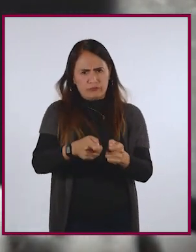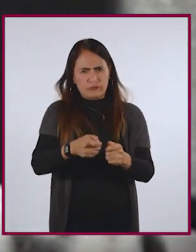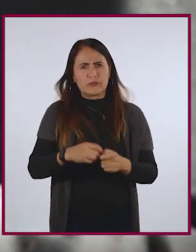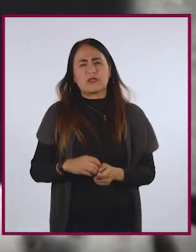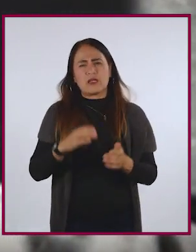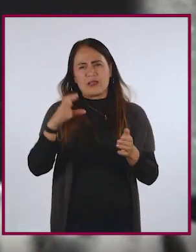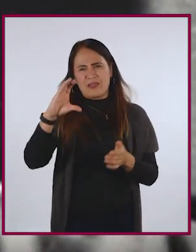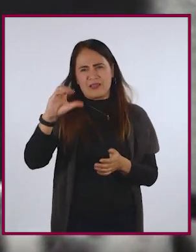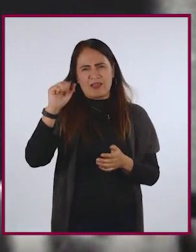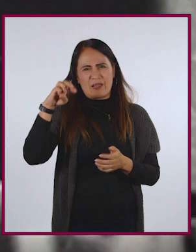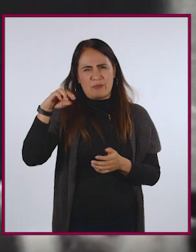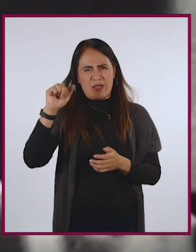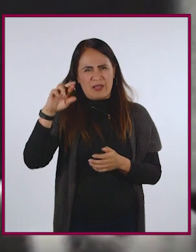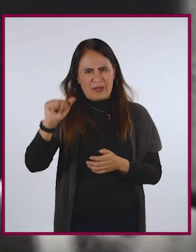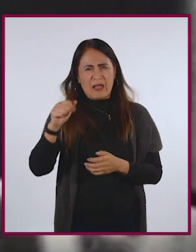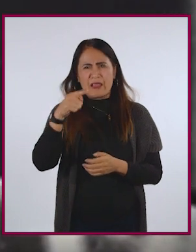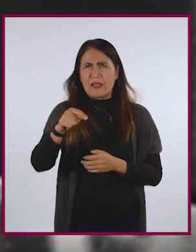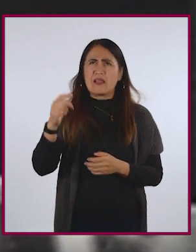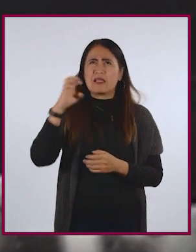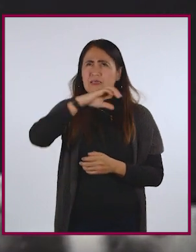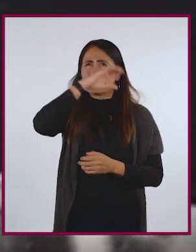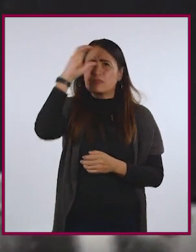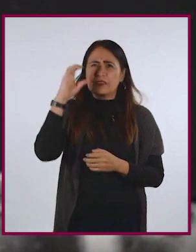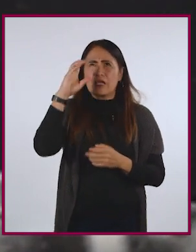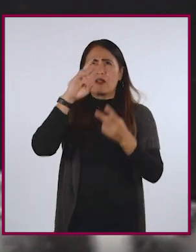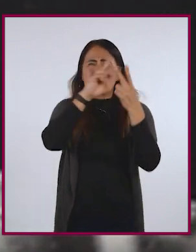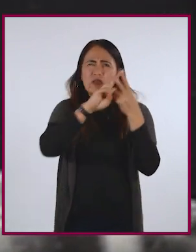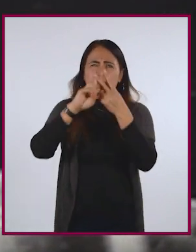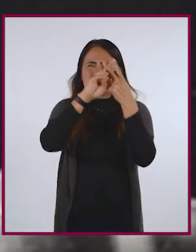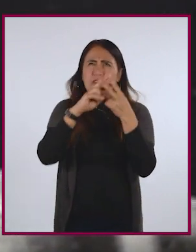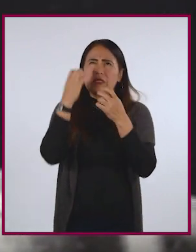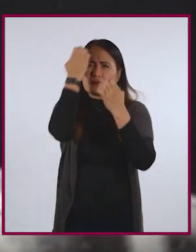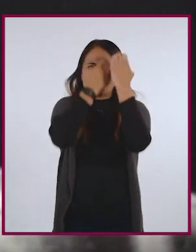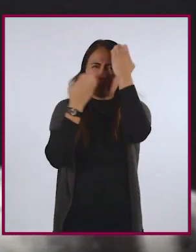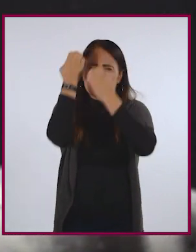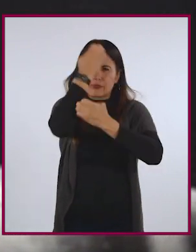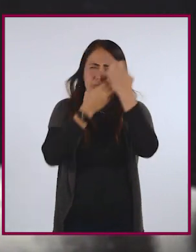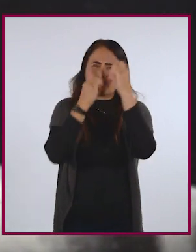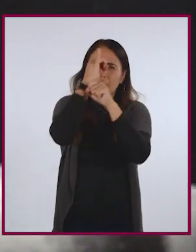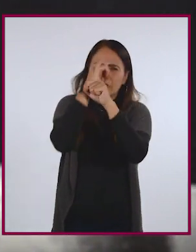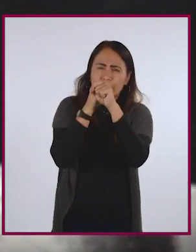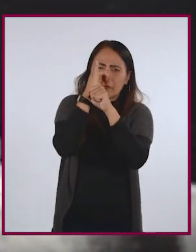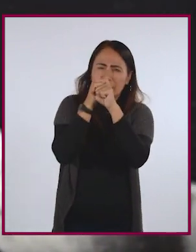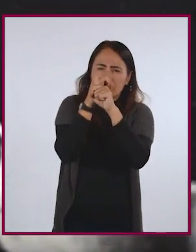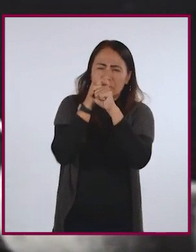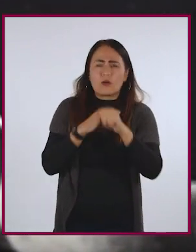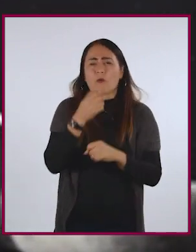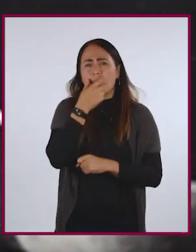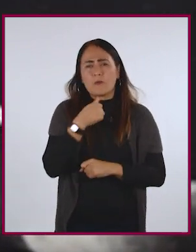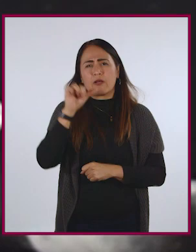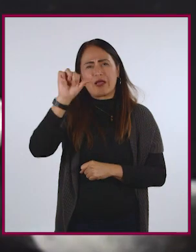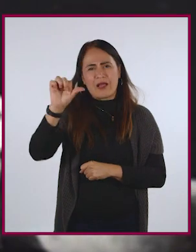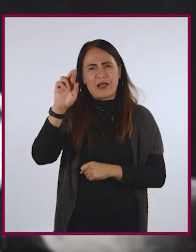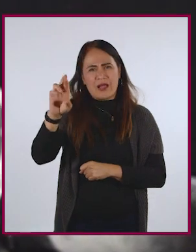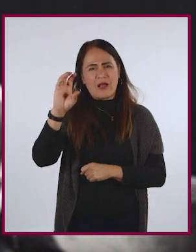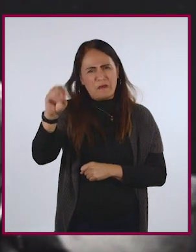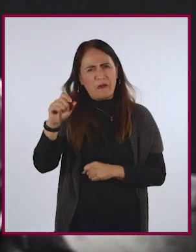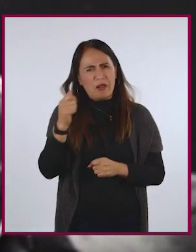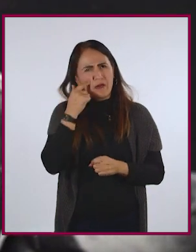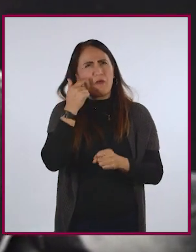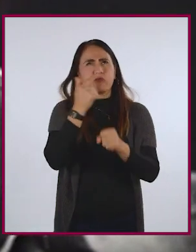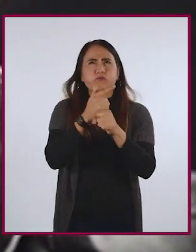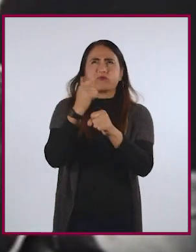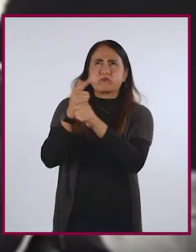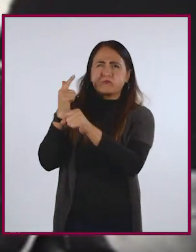Con ella, observó y estudió las estrellas, así como otros cuerpos celestes. Guillermo Haro